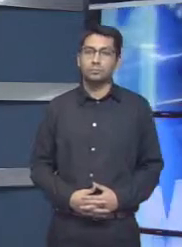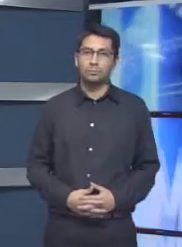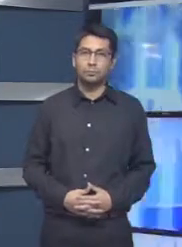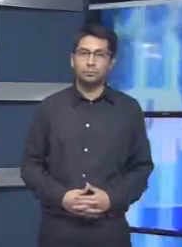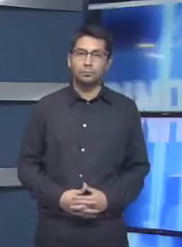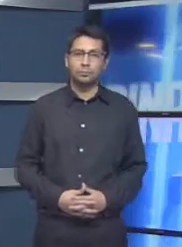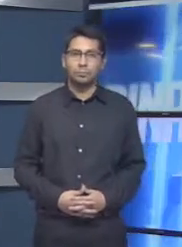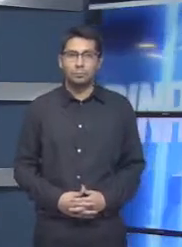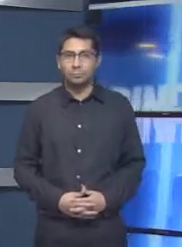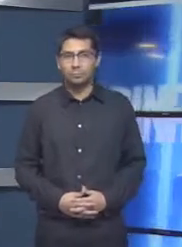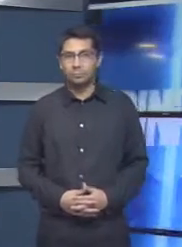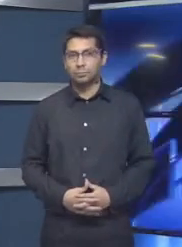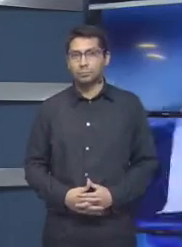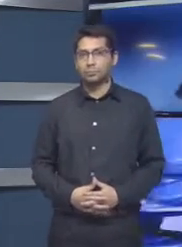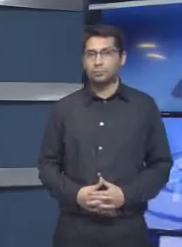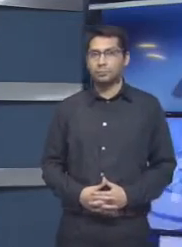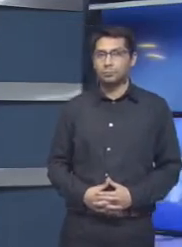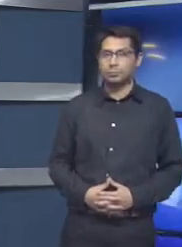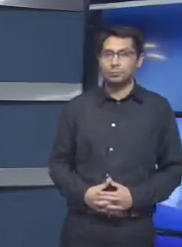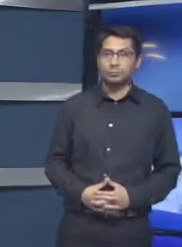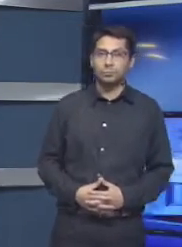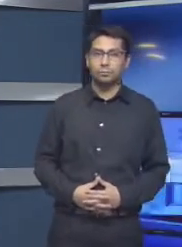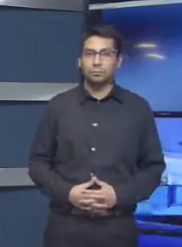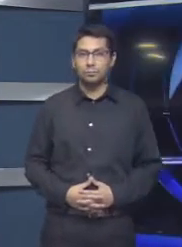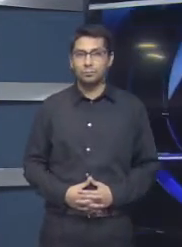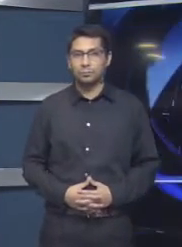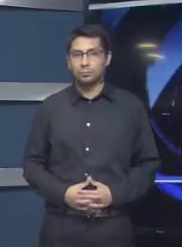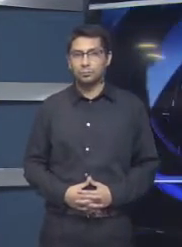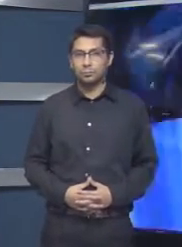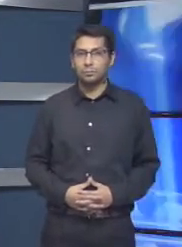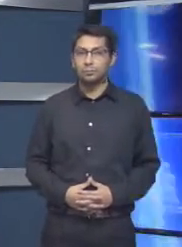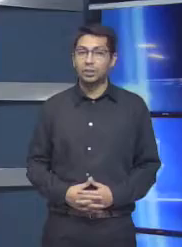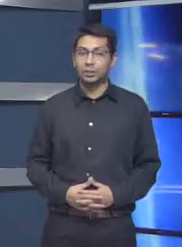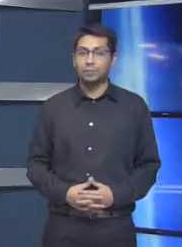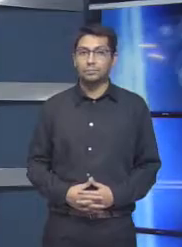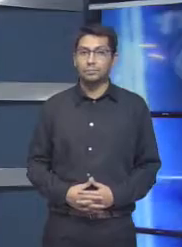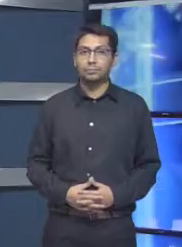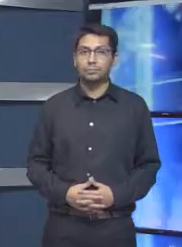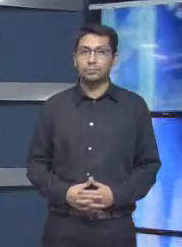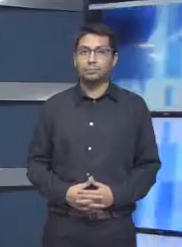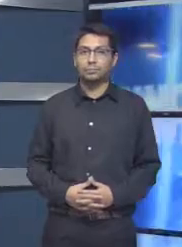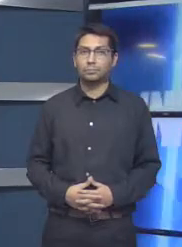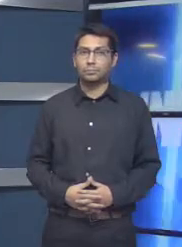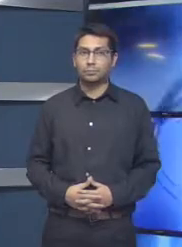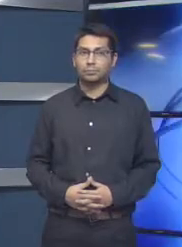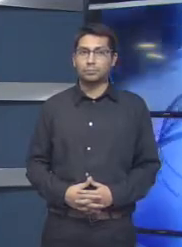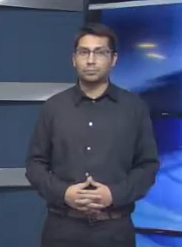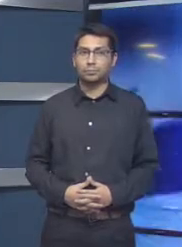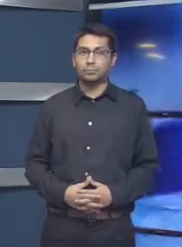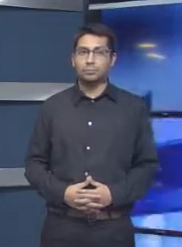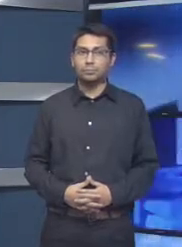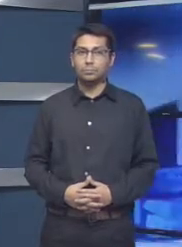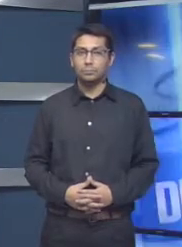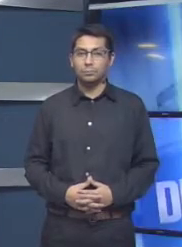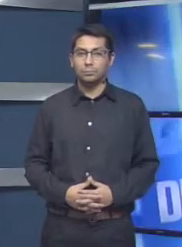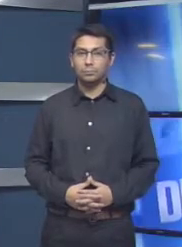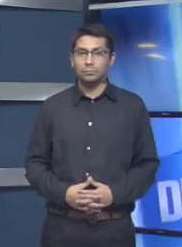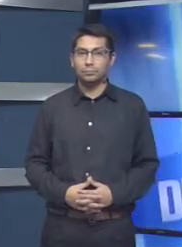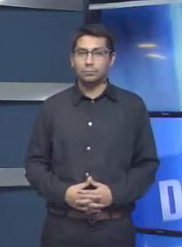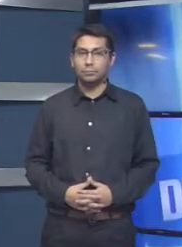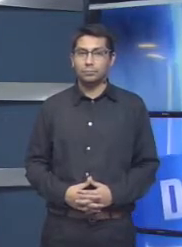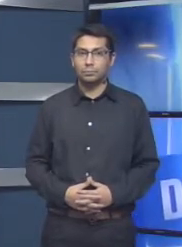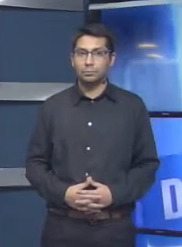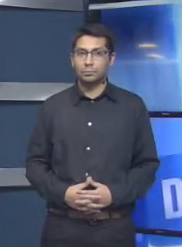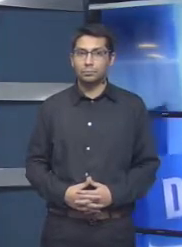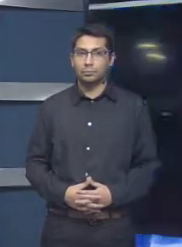esos servicios son de distintas índoles, hasta talleres mecánicos pueden llegar a recibir ahora, no